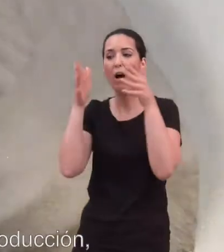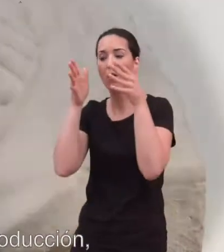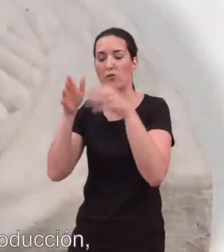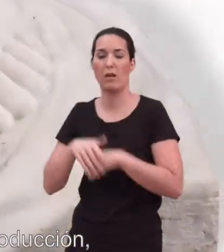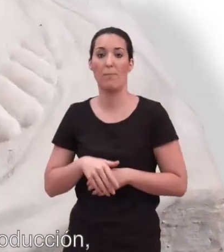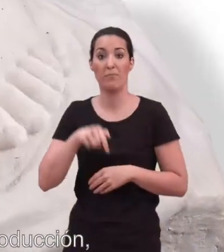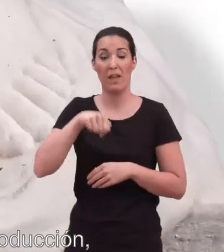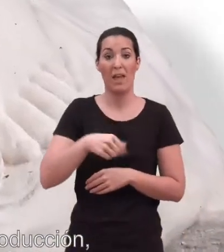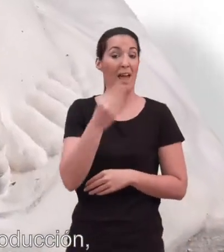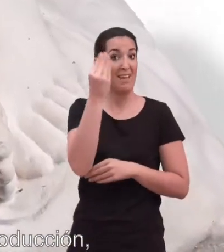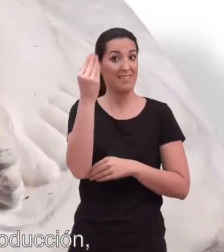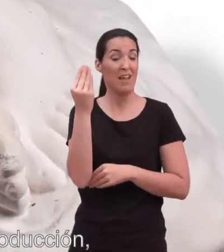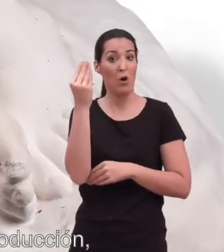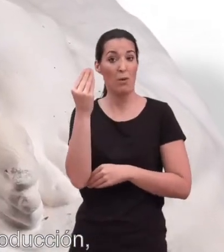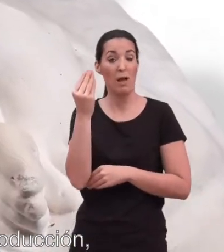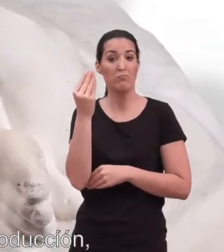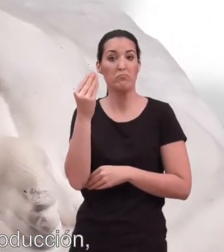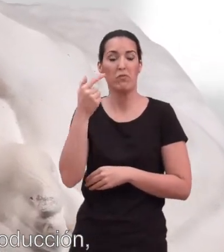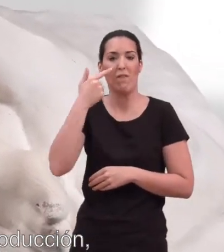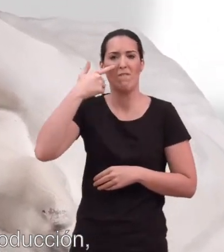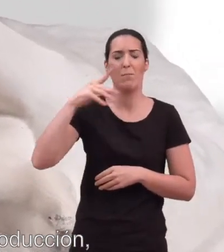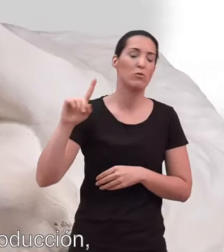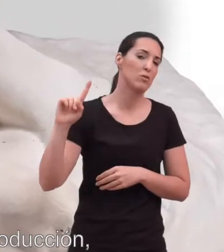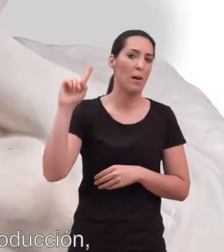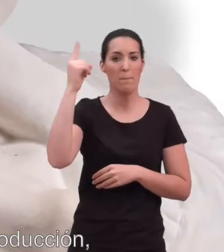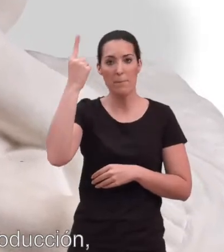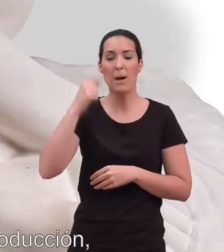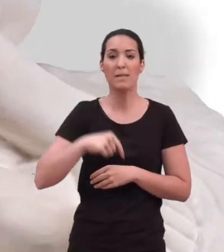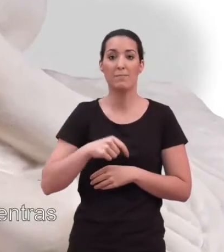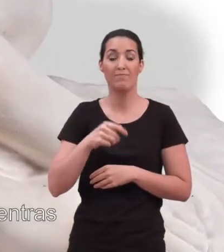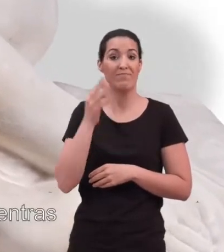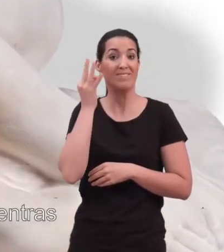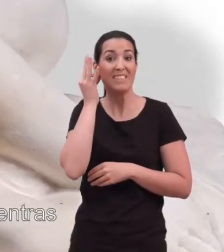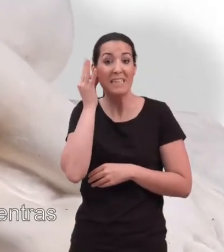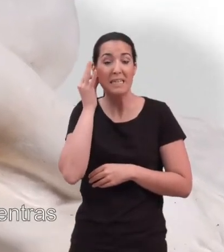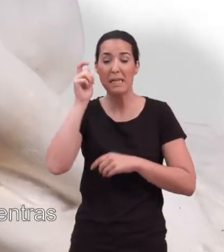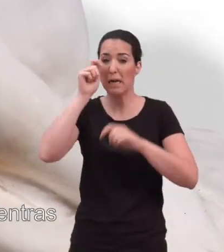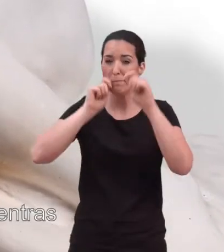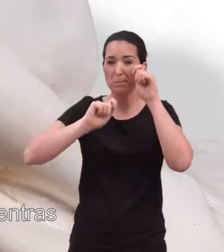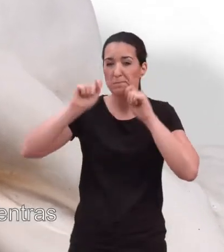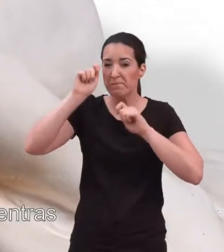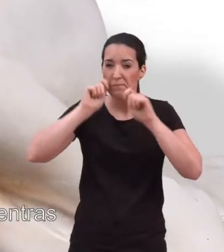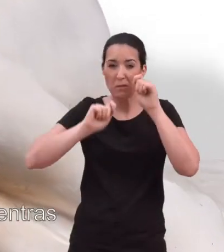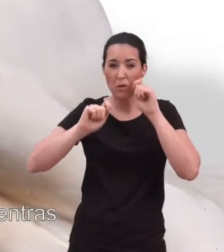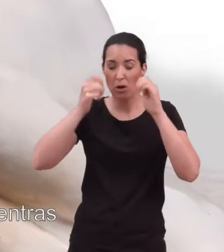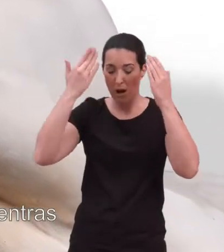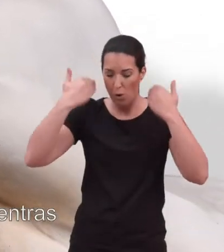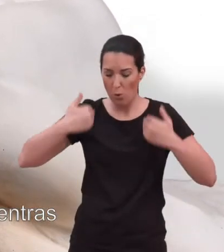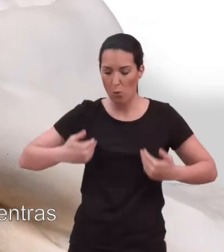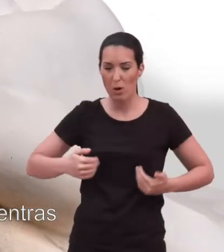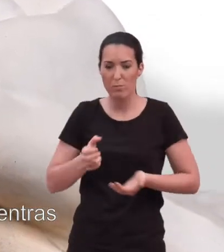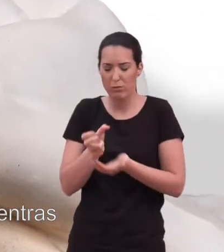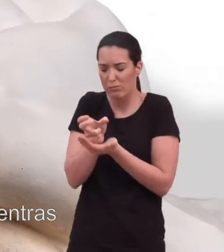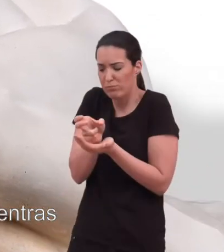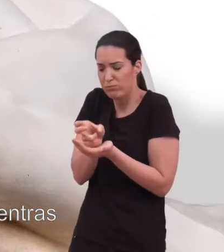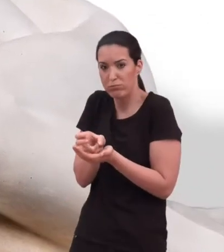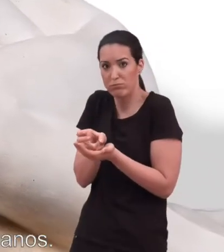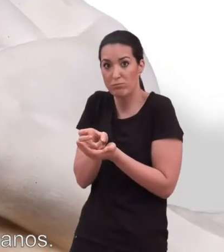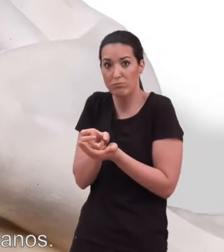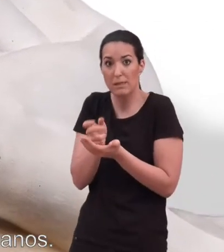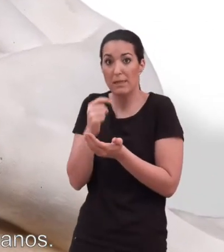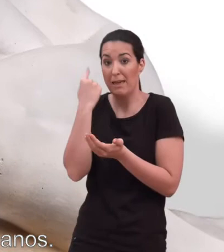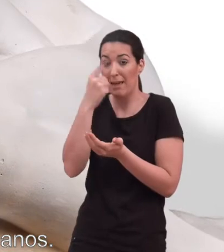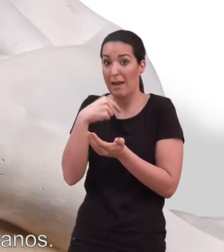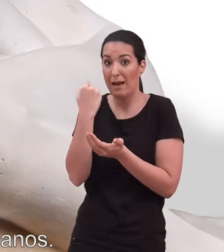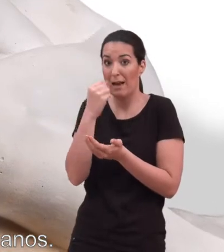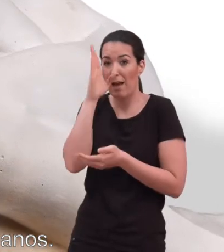En esta obra, una de las más populares de su producción, una niña llora desconsolada mientras yace sobre el costado, el